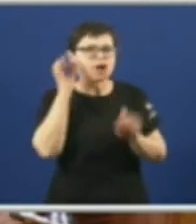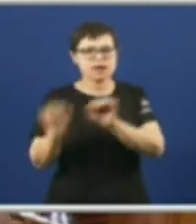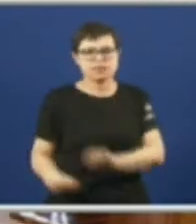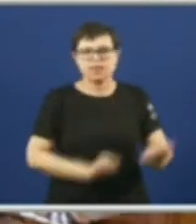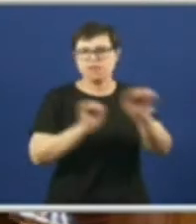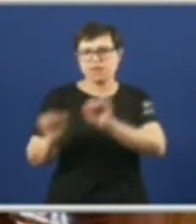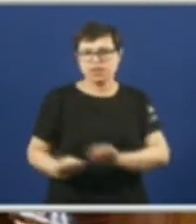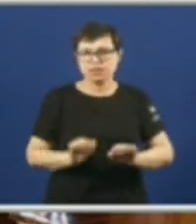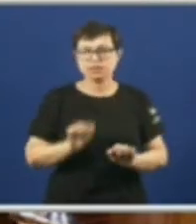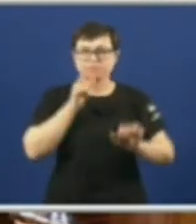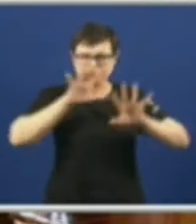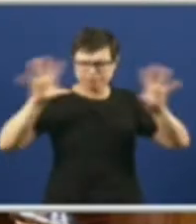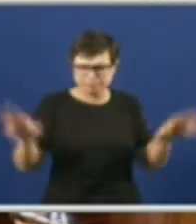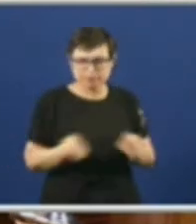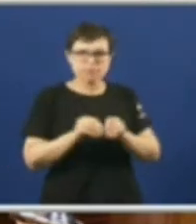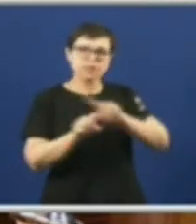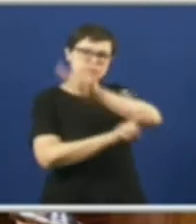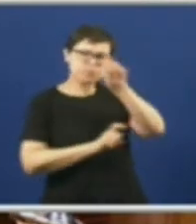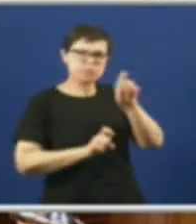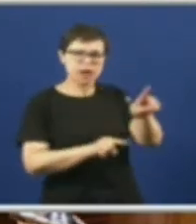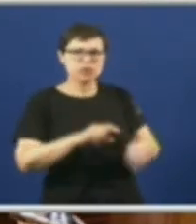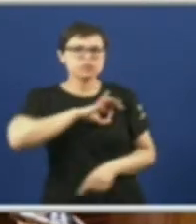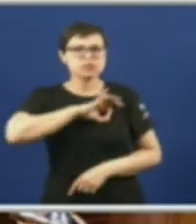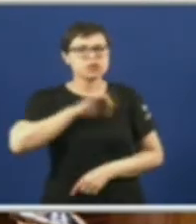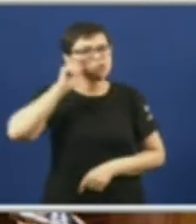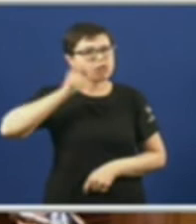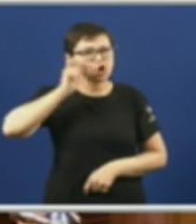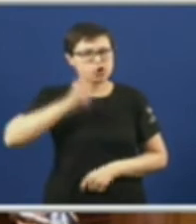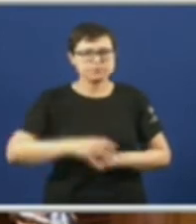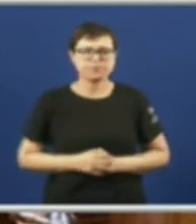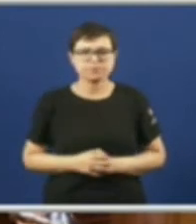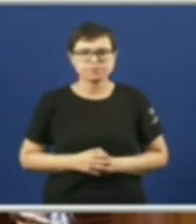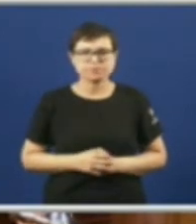iso pregúntolle, señor Feijóo, se vai vostede